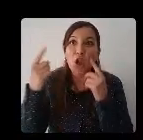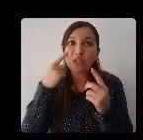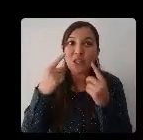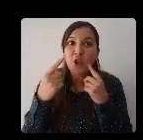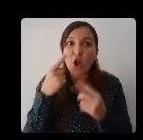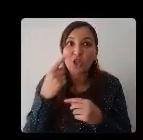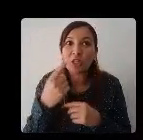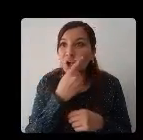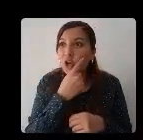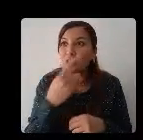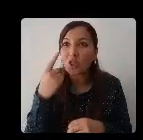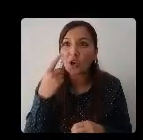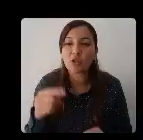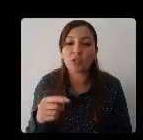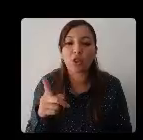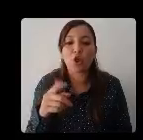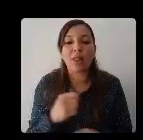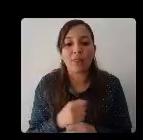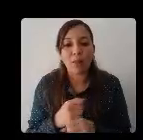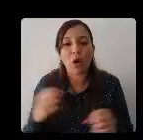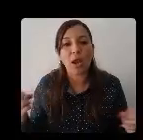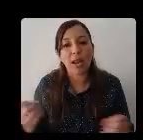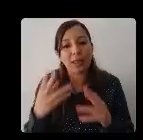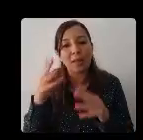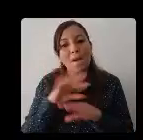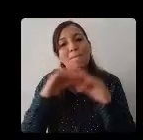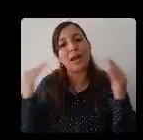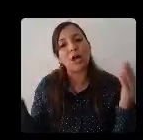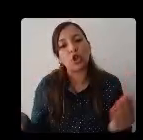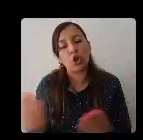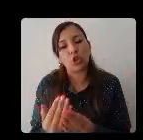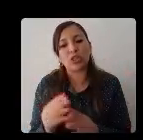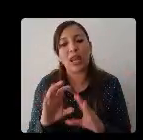desde un transportista hasta el pez más grande se beneficia,